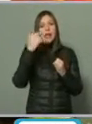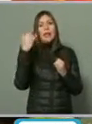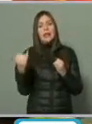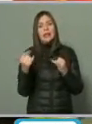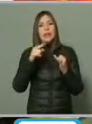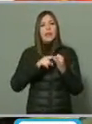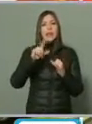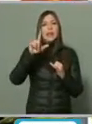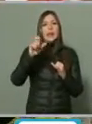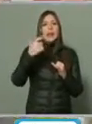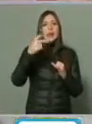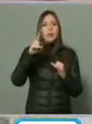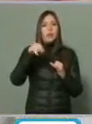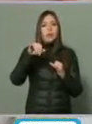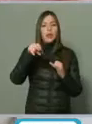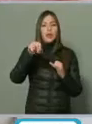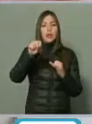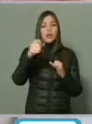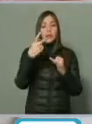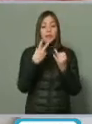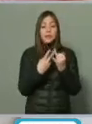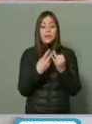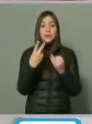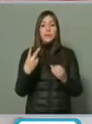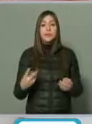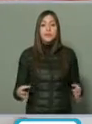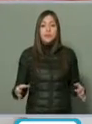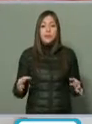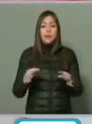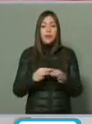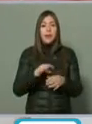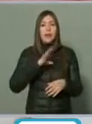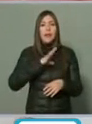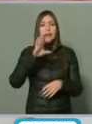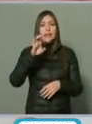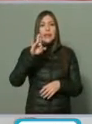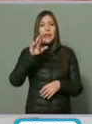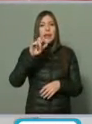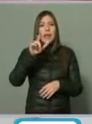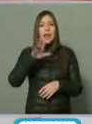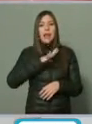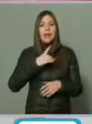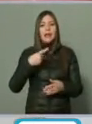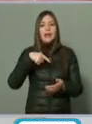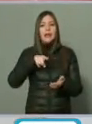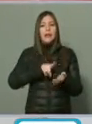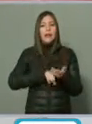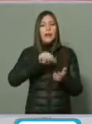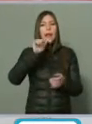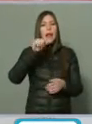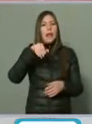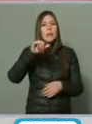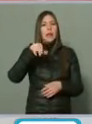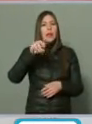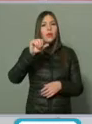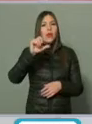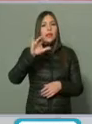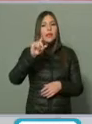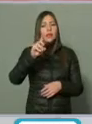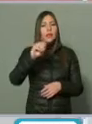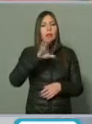las proteínas están formadas por aminoácidos. Entonces, en los cereales hay algunos aminoácidos, para no entrar en detalles tan técnicos, hay